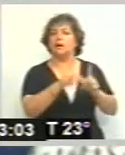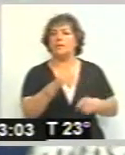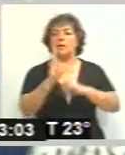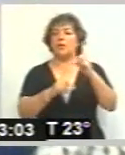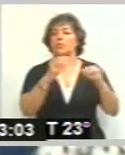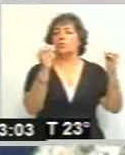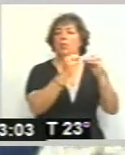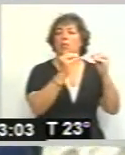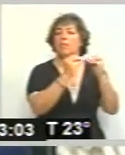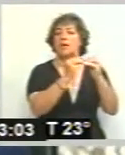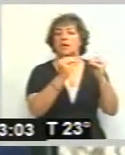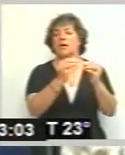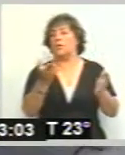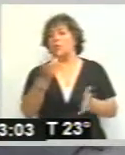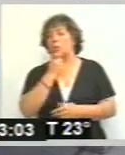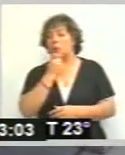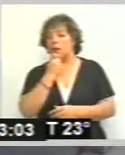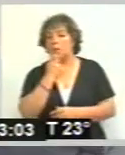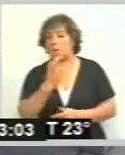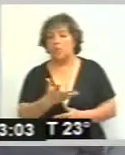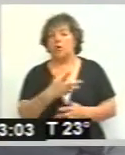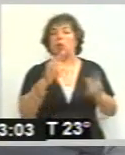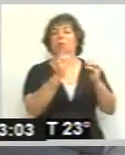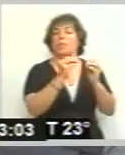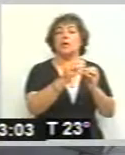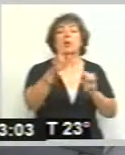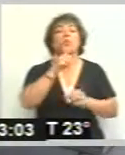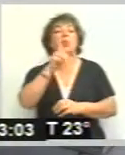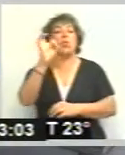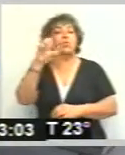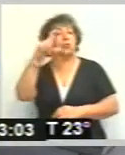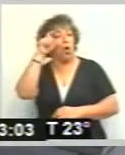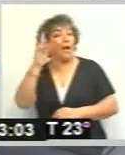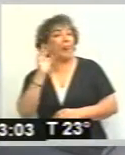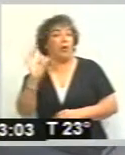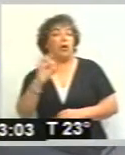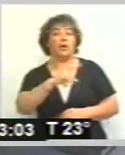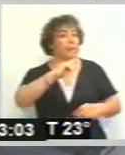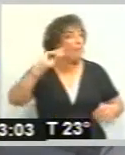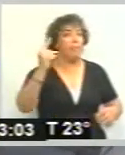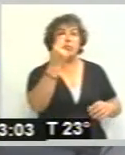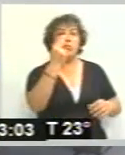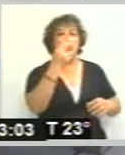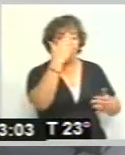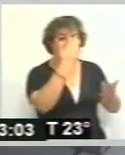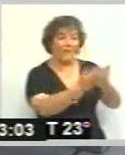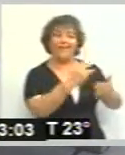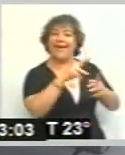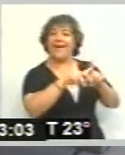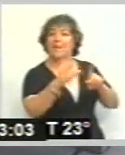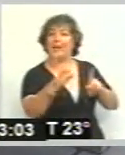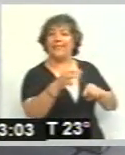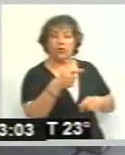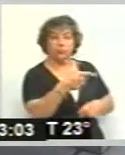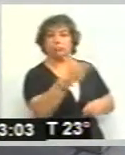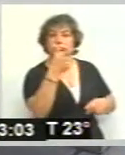que fueron, por ejemplo, el compañero Toledo, que fue muerto delante de su hermano, a quien lo hirieron y